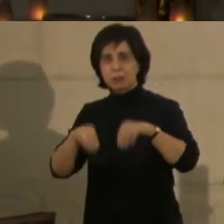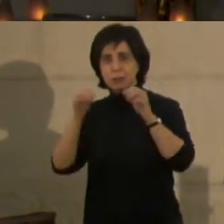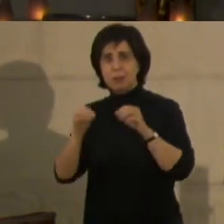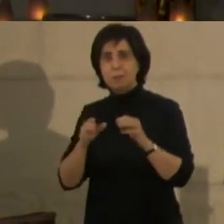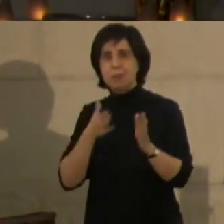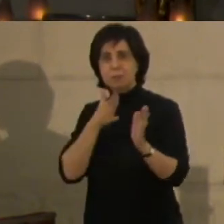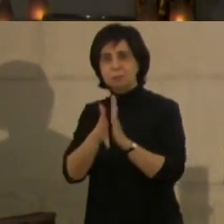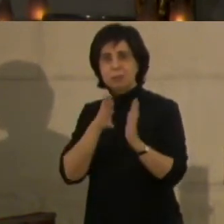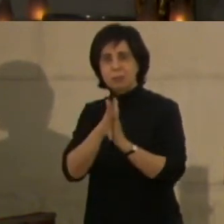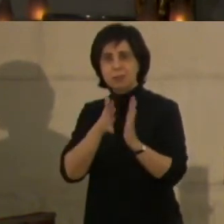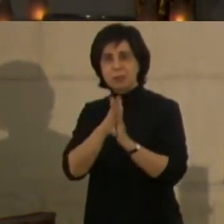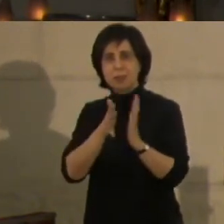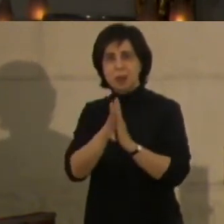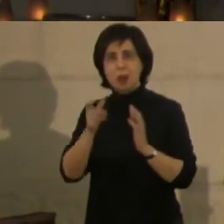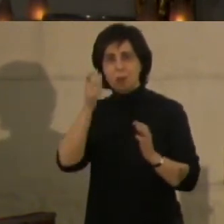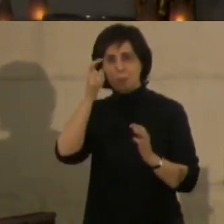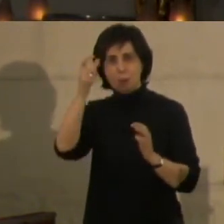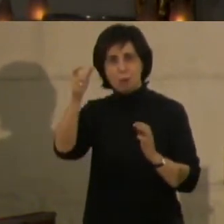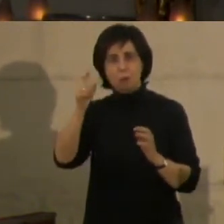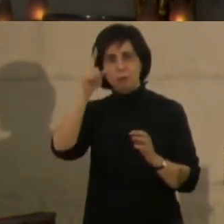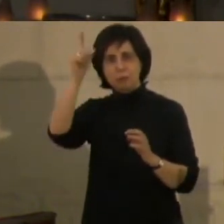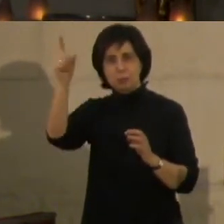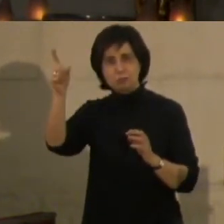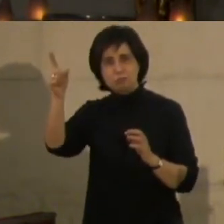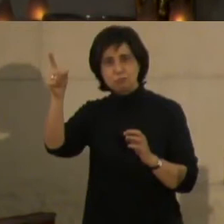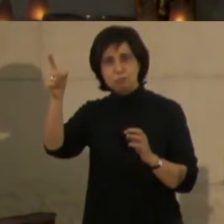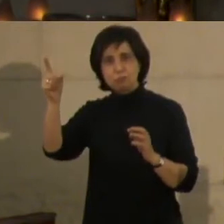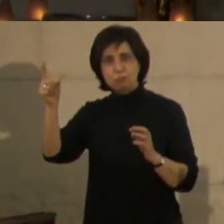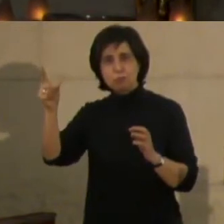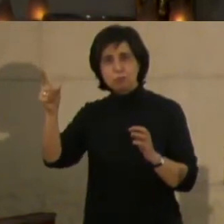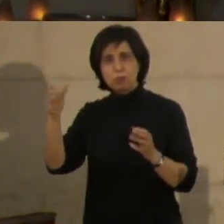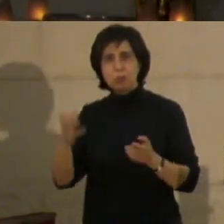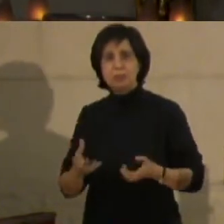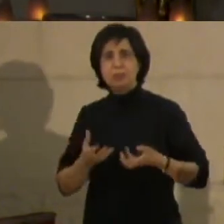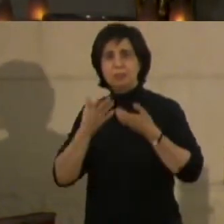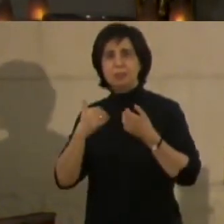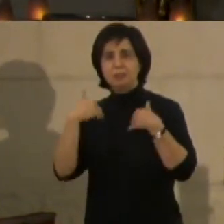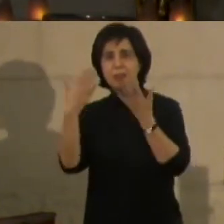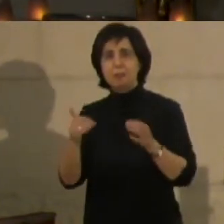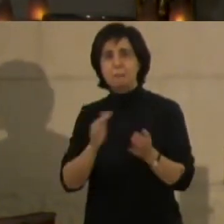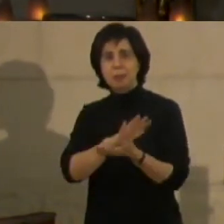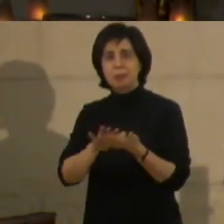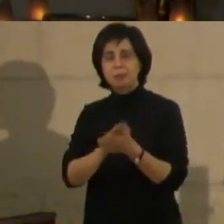para explicar al pueblo de Dios, entregarles palabras de vida,